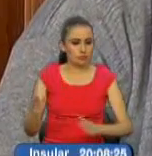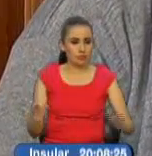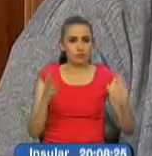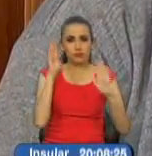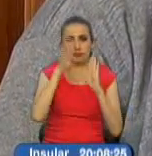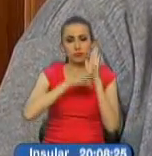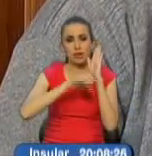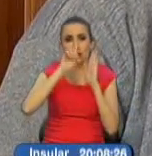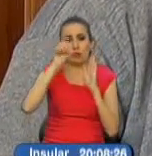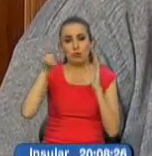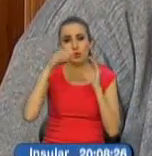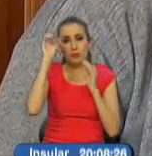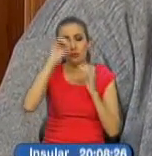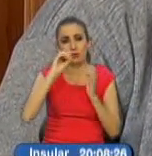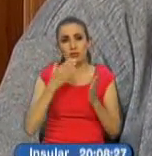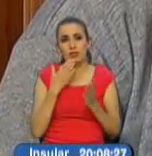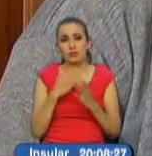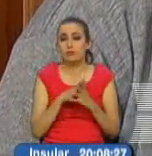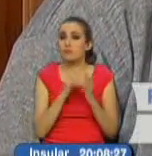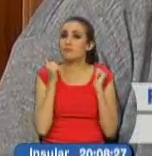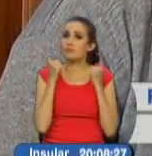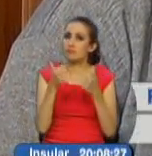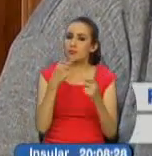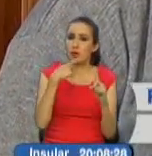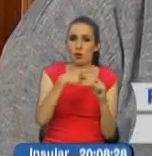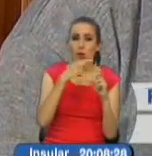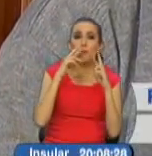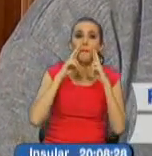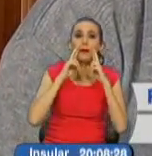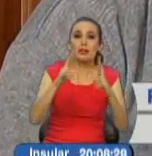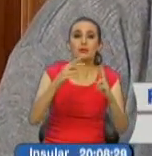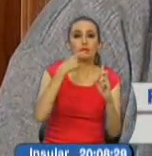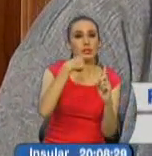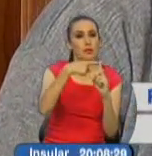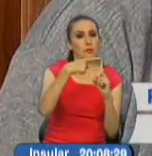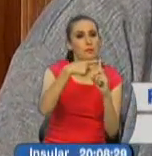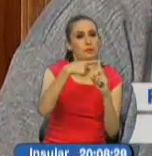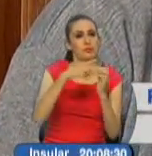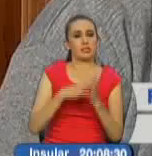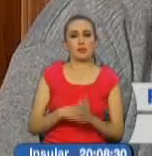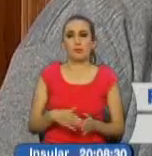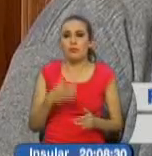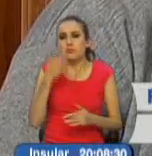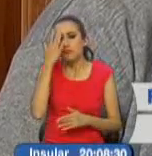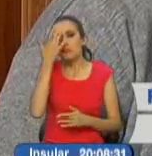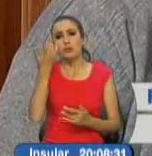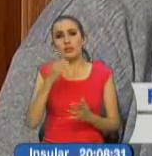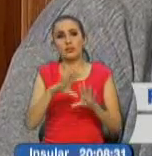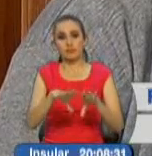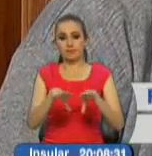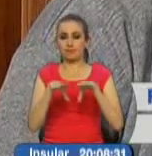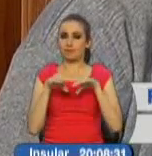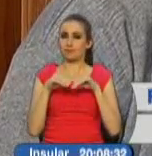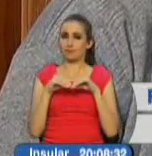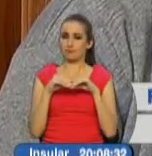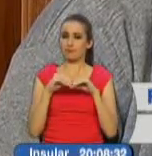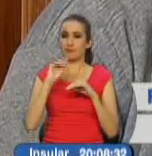ecuatorianos. Quiero decir, el poder adquisitivo del salario de